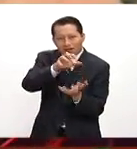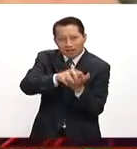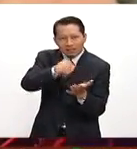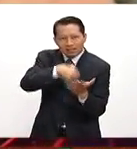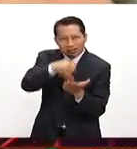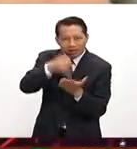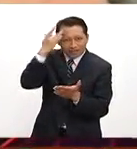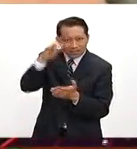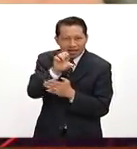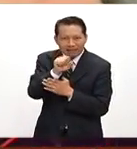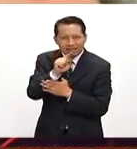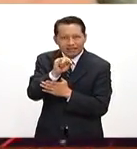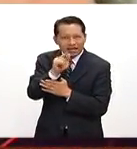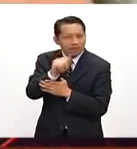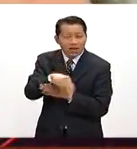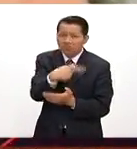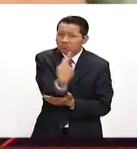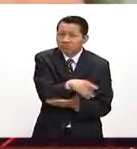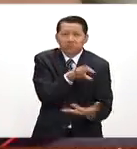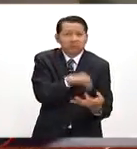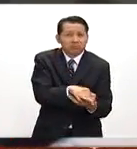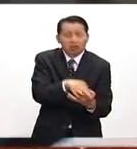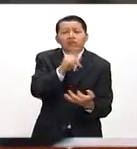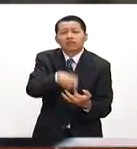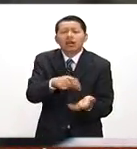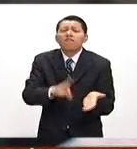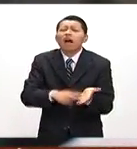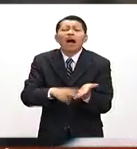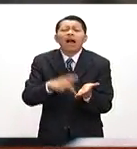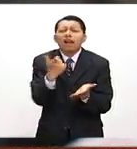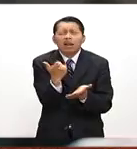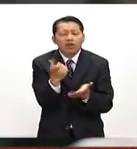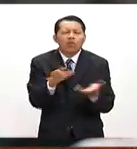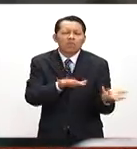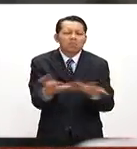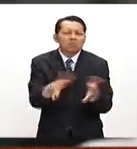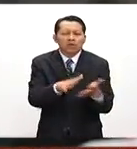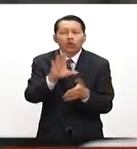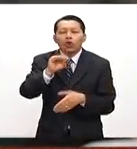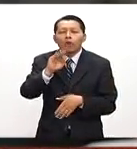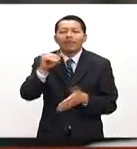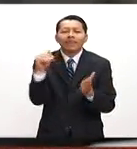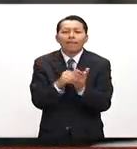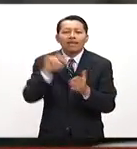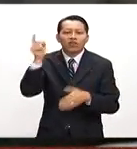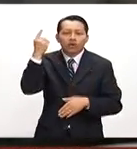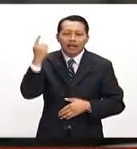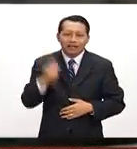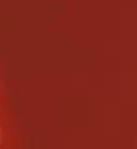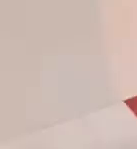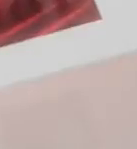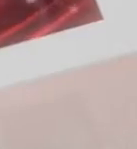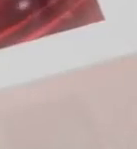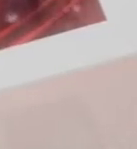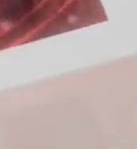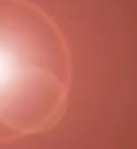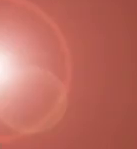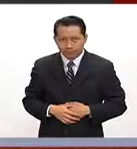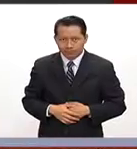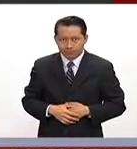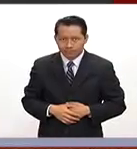San Esteban. El valor en el mercado de estos animales se estima hasta en $90,000.